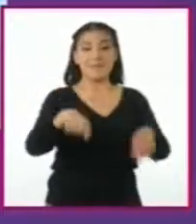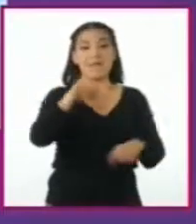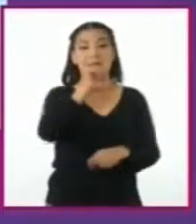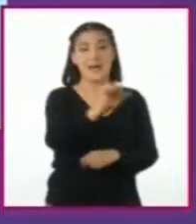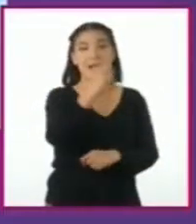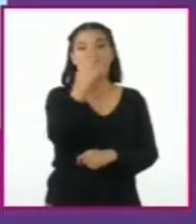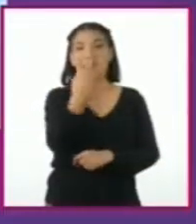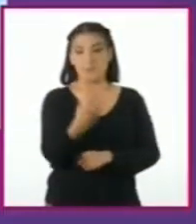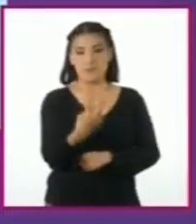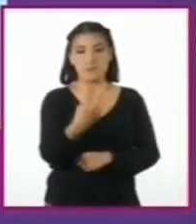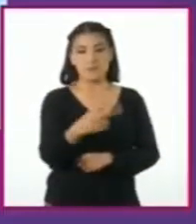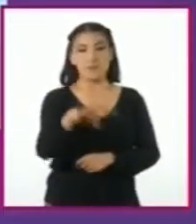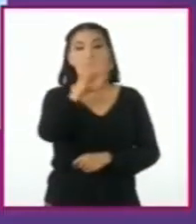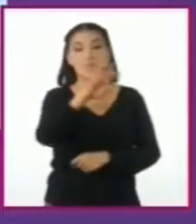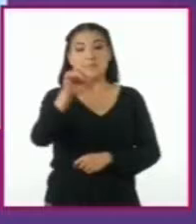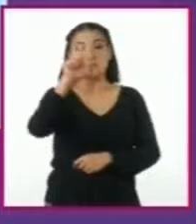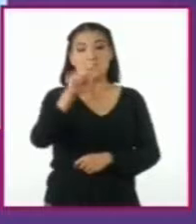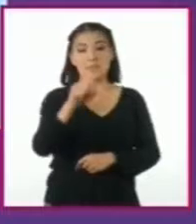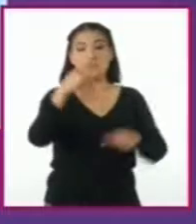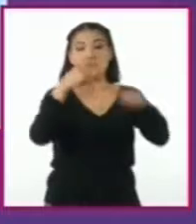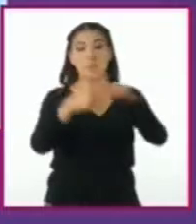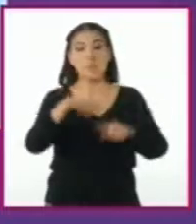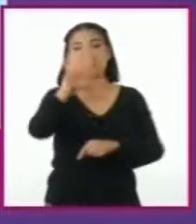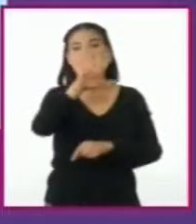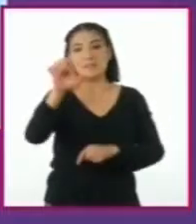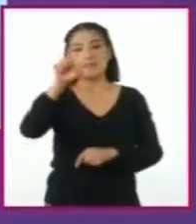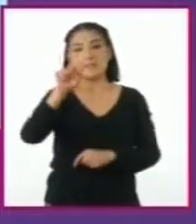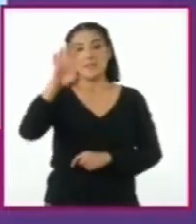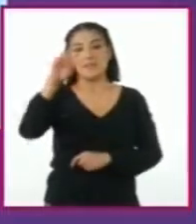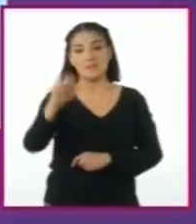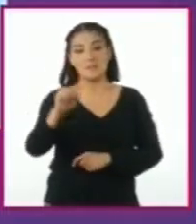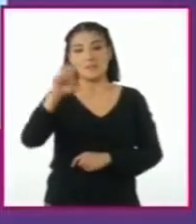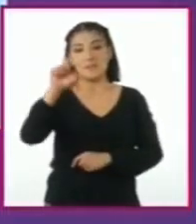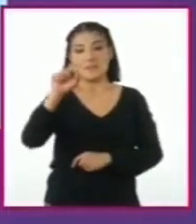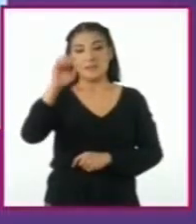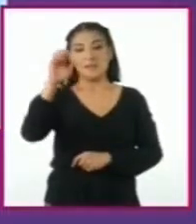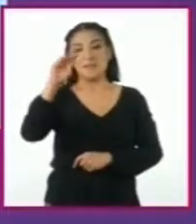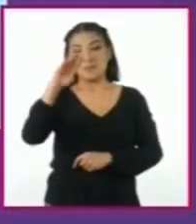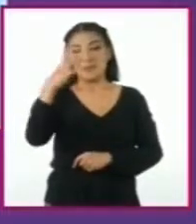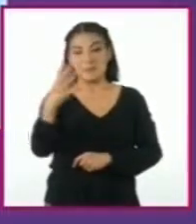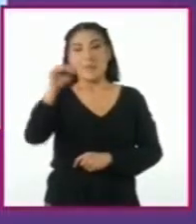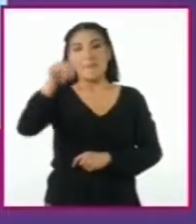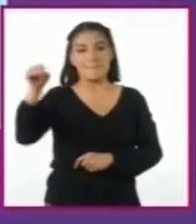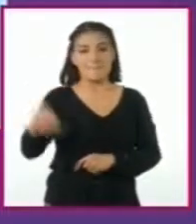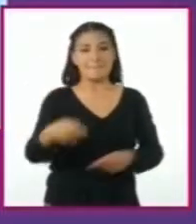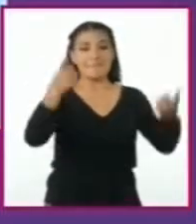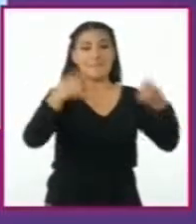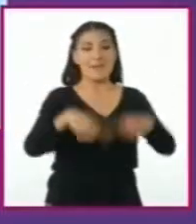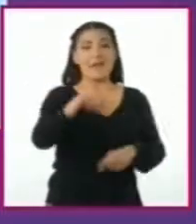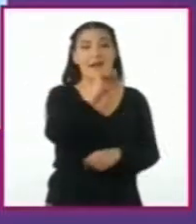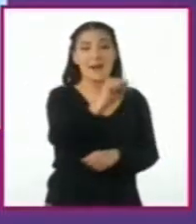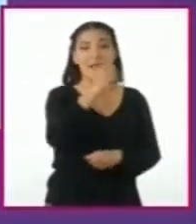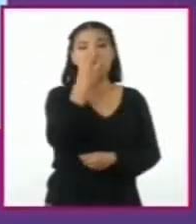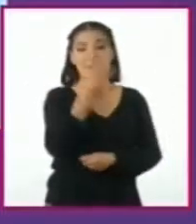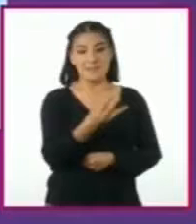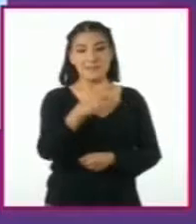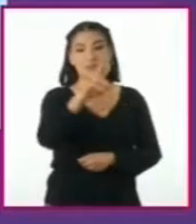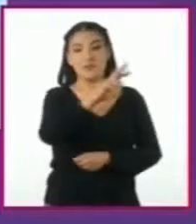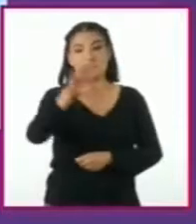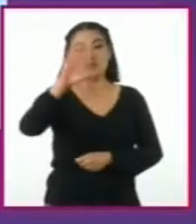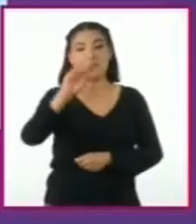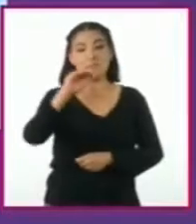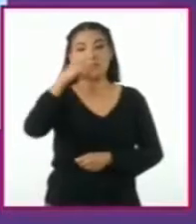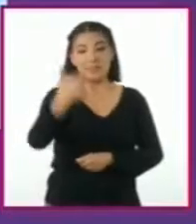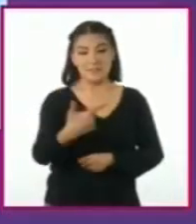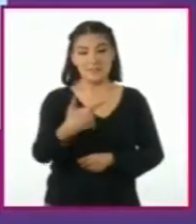A2, 420 por 594 milímetros. A3,